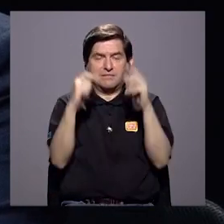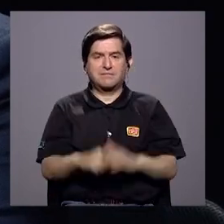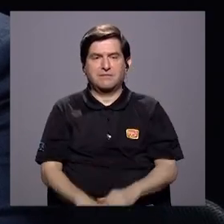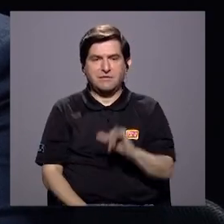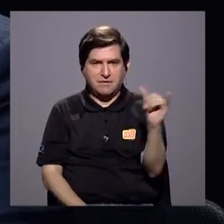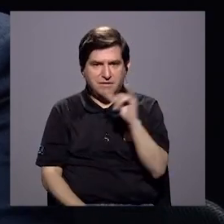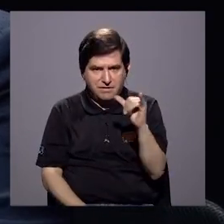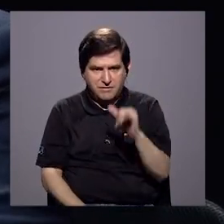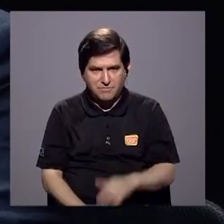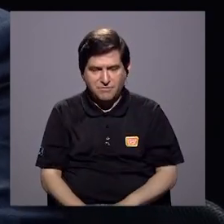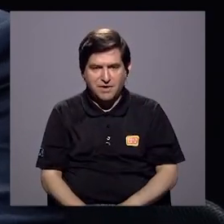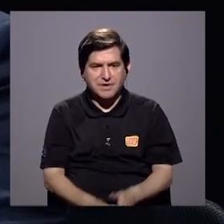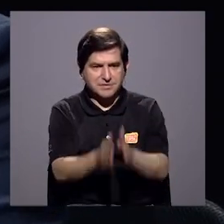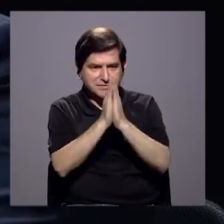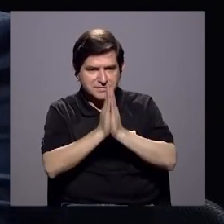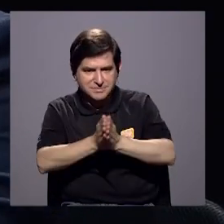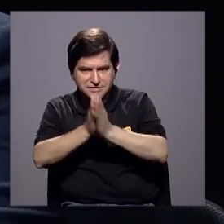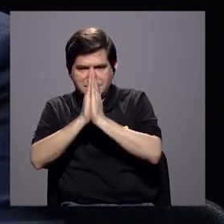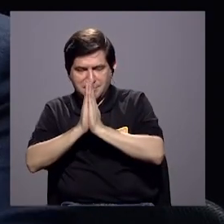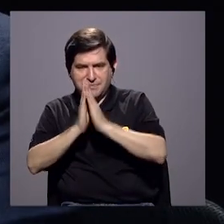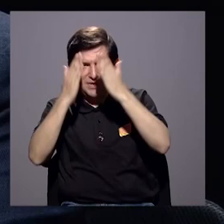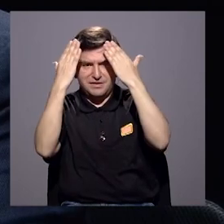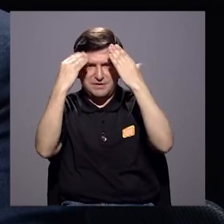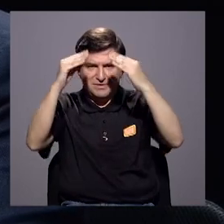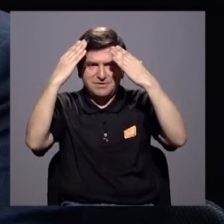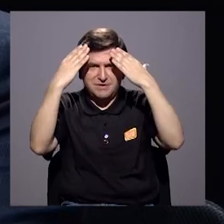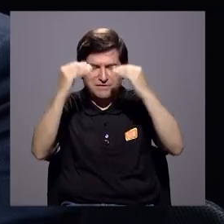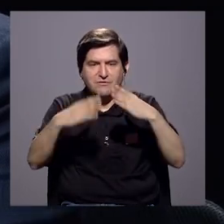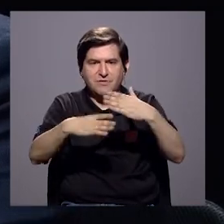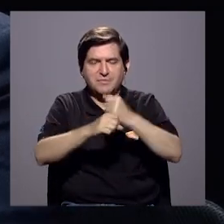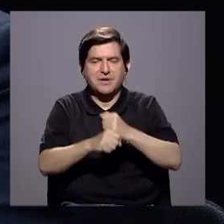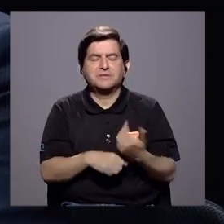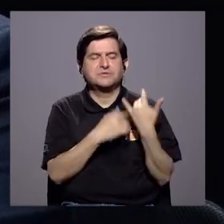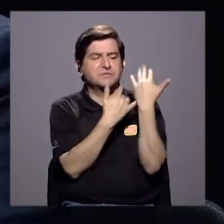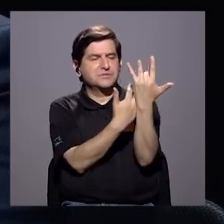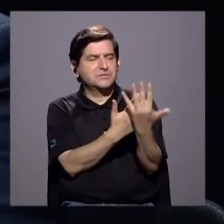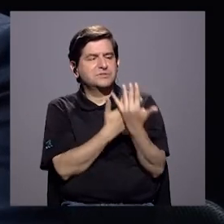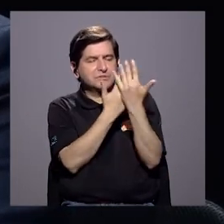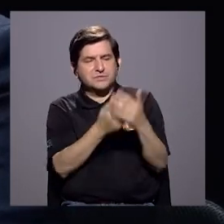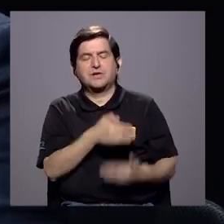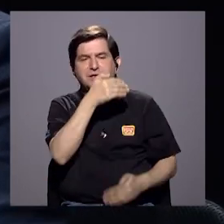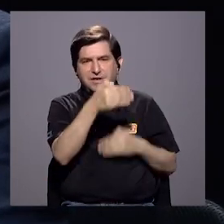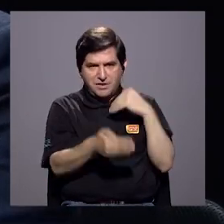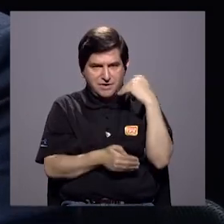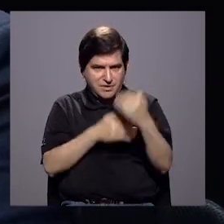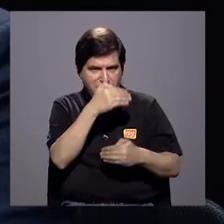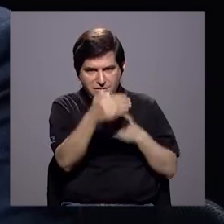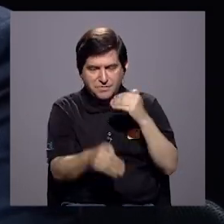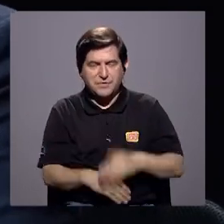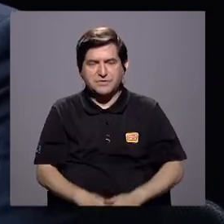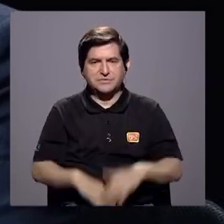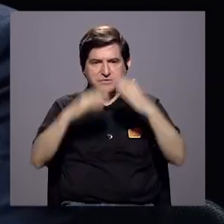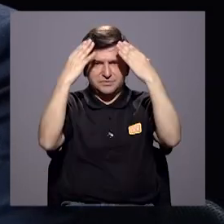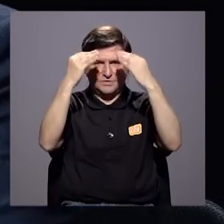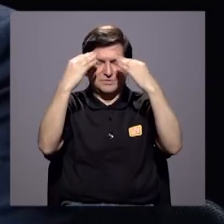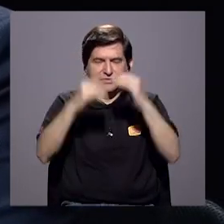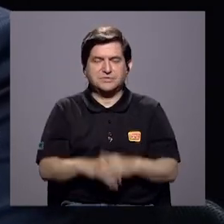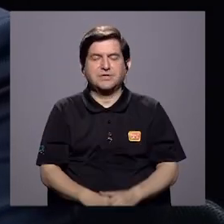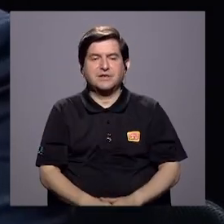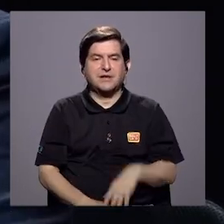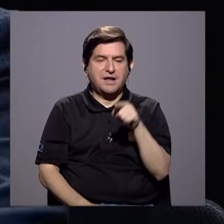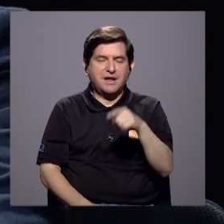la misma forma que se solicita a través del informe que se haga una moratoria en el tratamiento de datos de